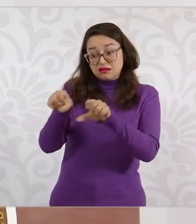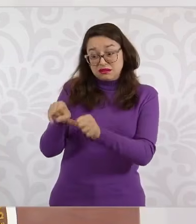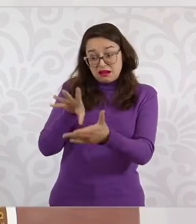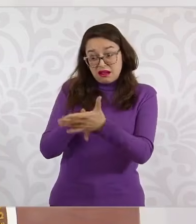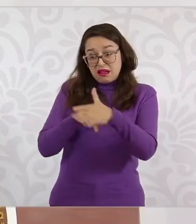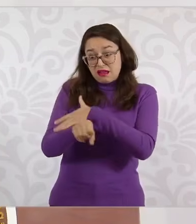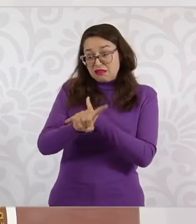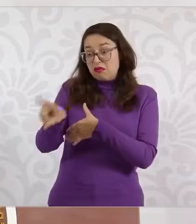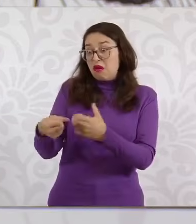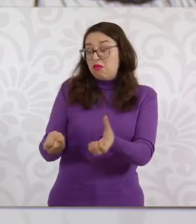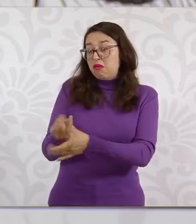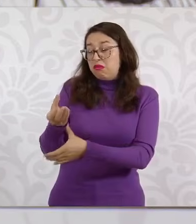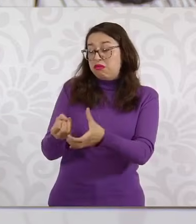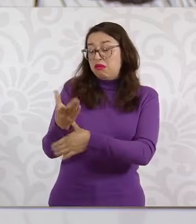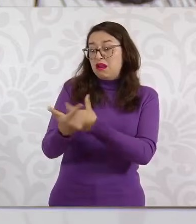muchas personas,